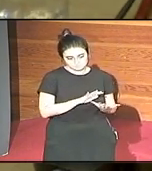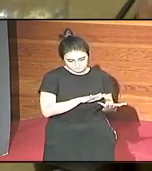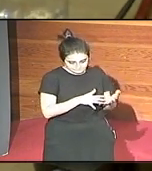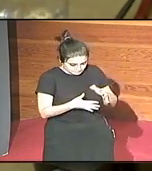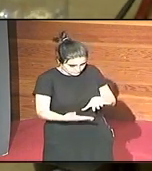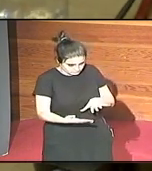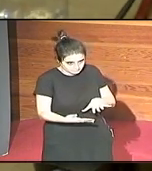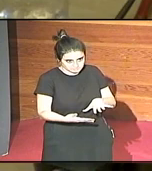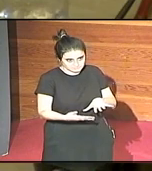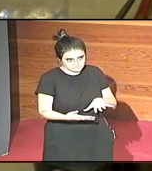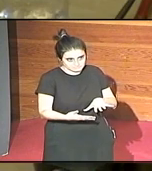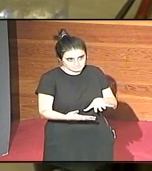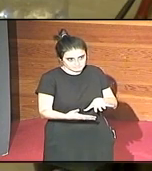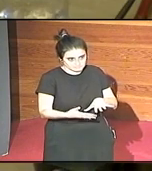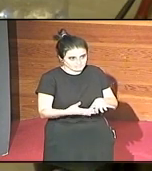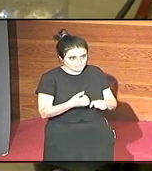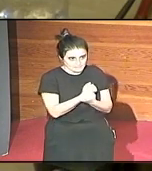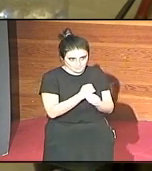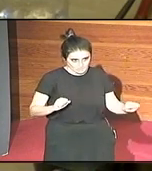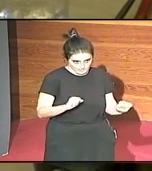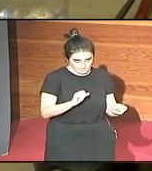implementados por un Estado soberano.